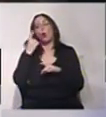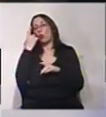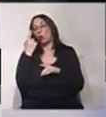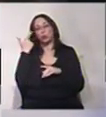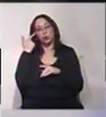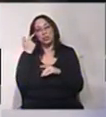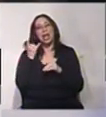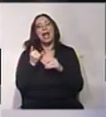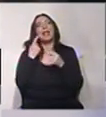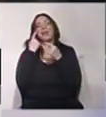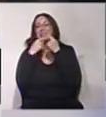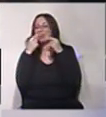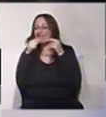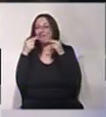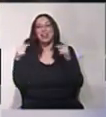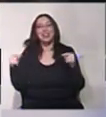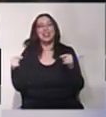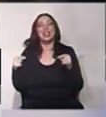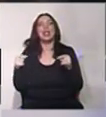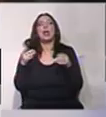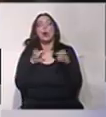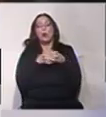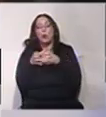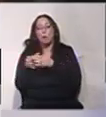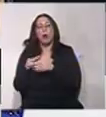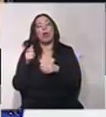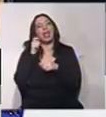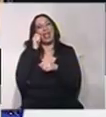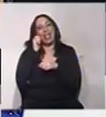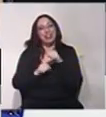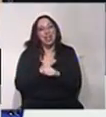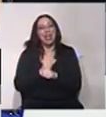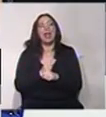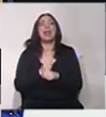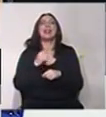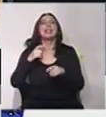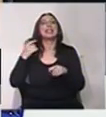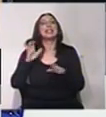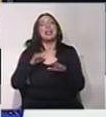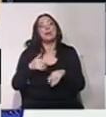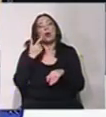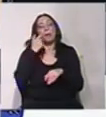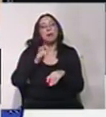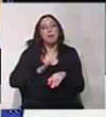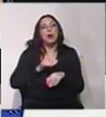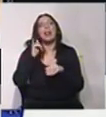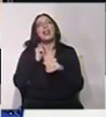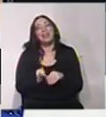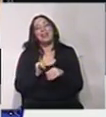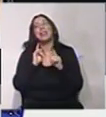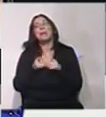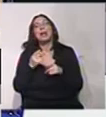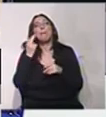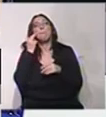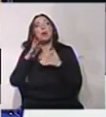sino que heterogeneizar un poco por grupos de edades, por sexo y por problemáticas también, ¿verdad? Claro. Porque hay gente que puede